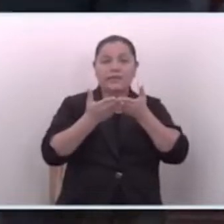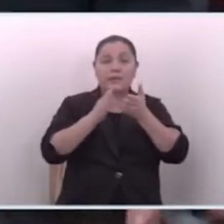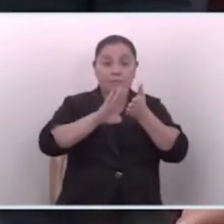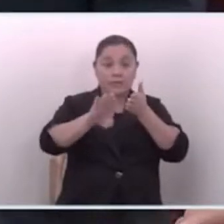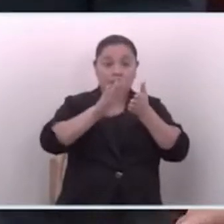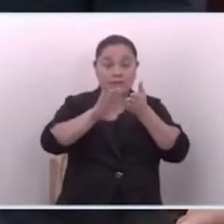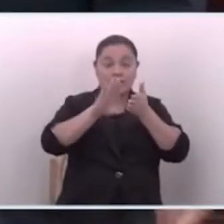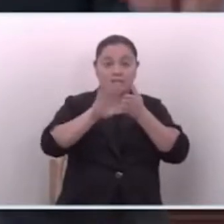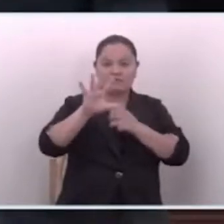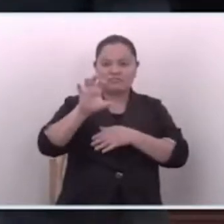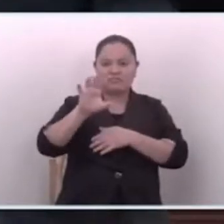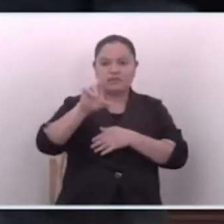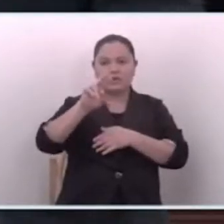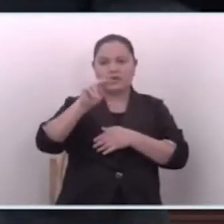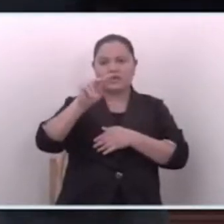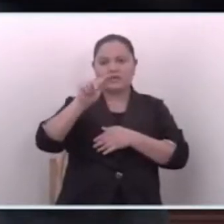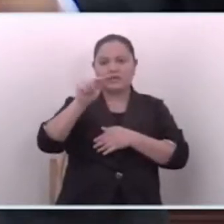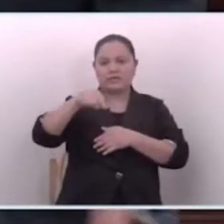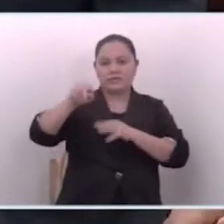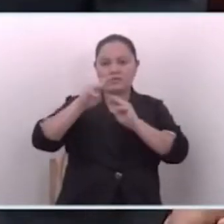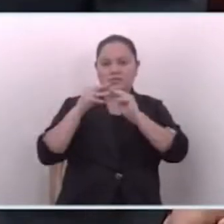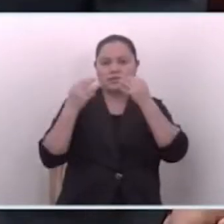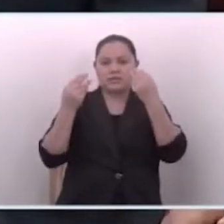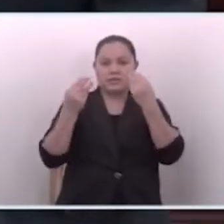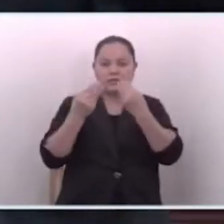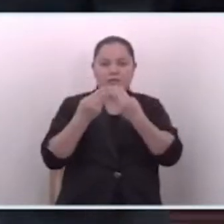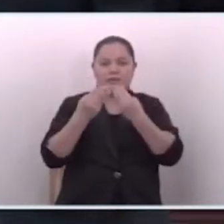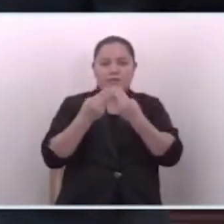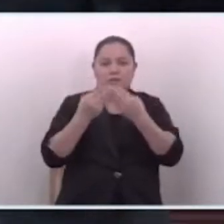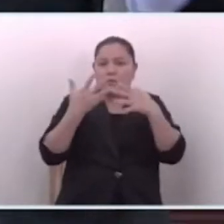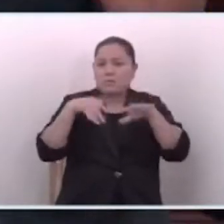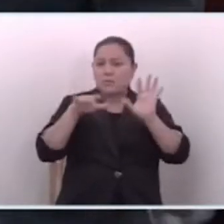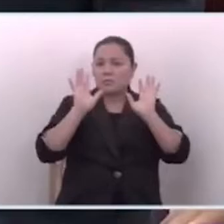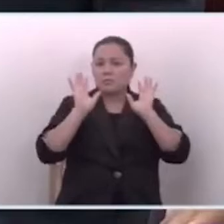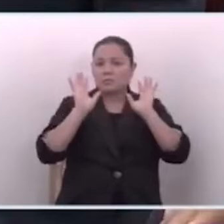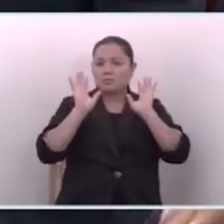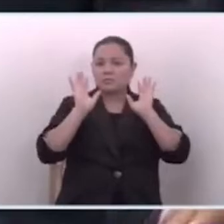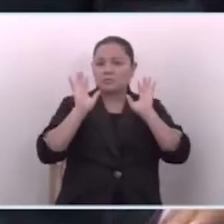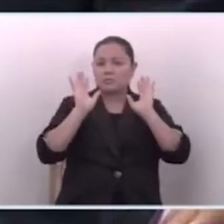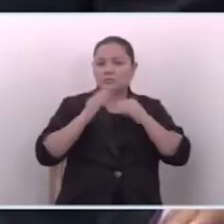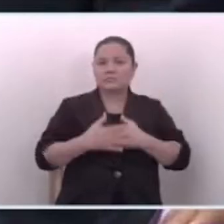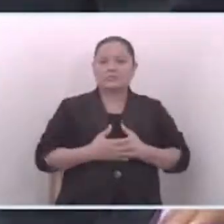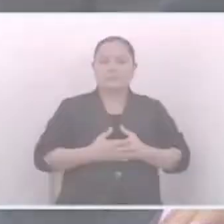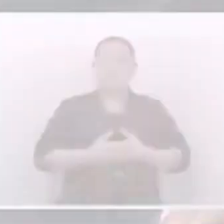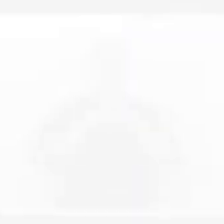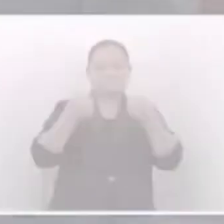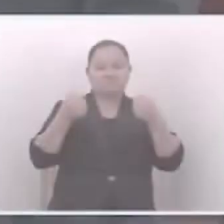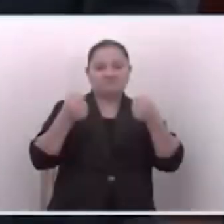renta a esos terroristas, que era normal.